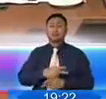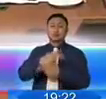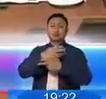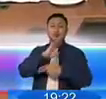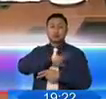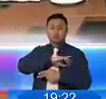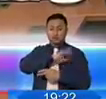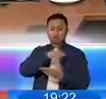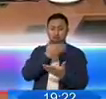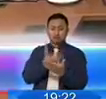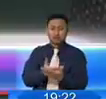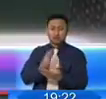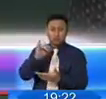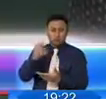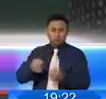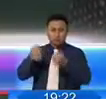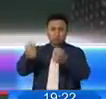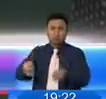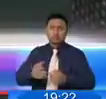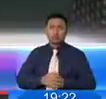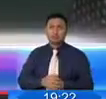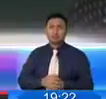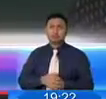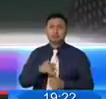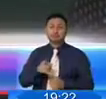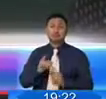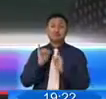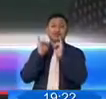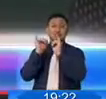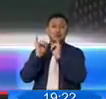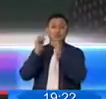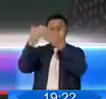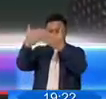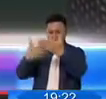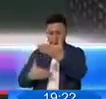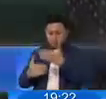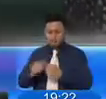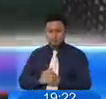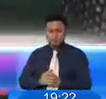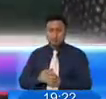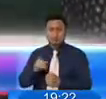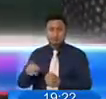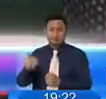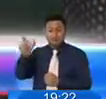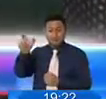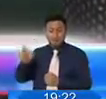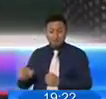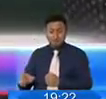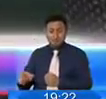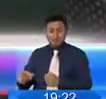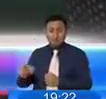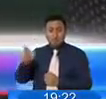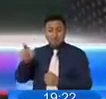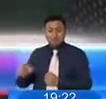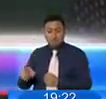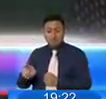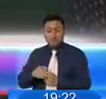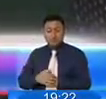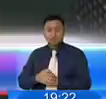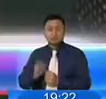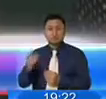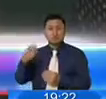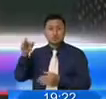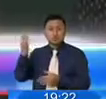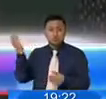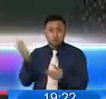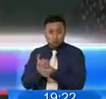Consejo Metropolitano este jueves. El instructivo decía claramente que cuando los postulantes, los aplicantes dejan la